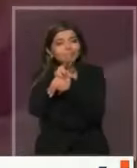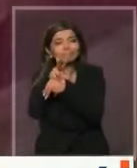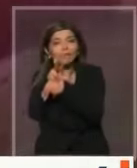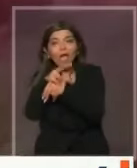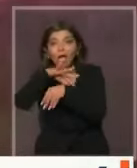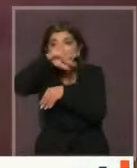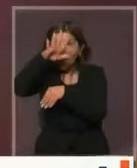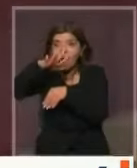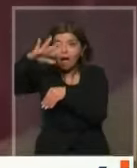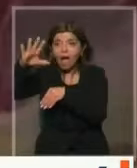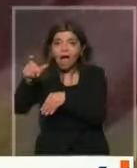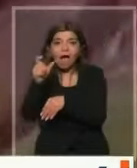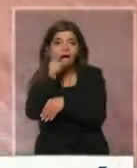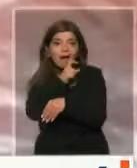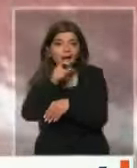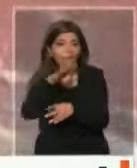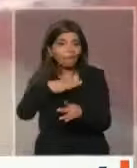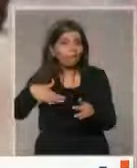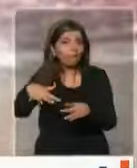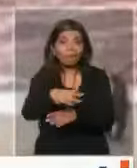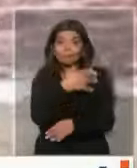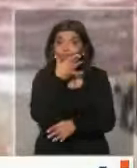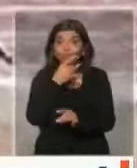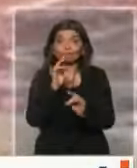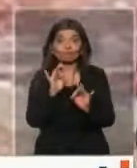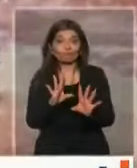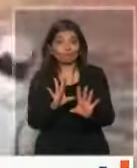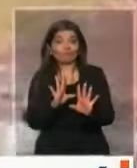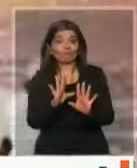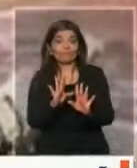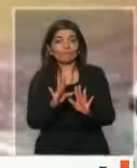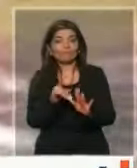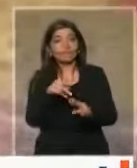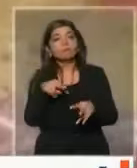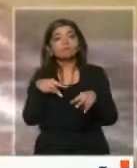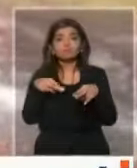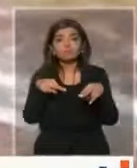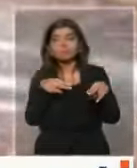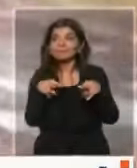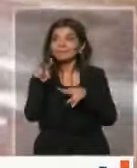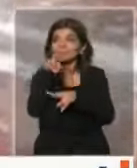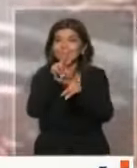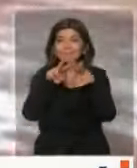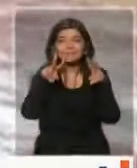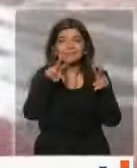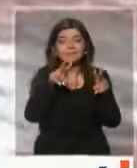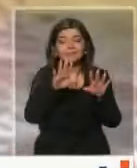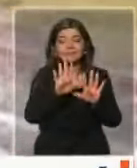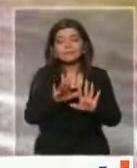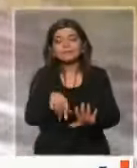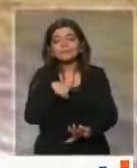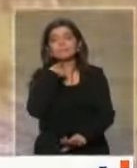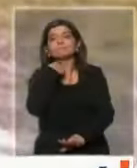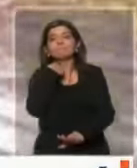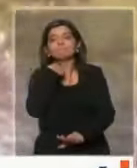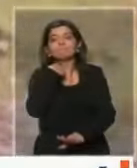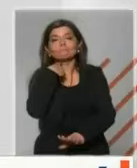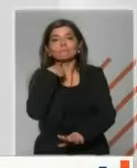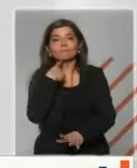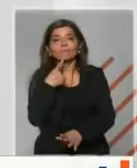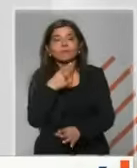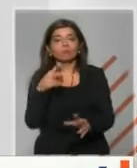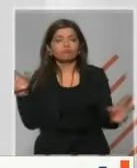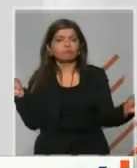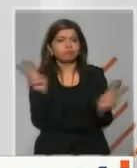cerros característicos del área. Pero lo que comenzó como una simple caminata turística terminó en tragedia. Una